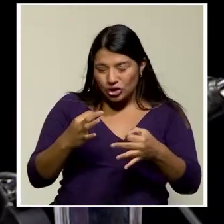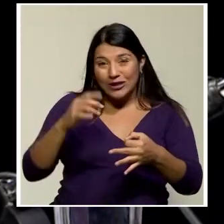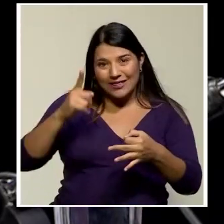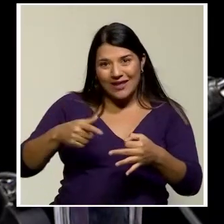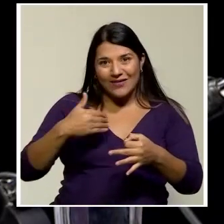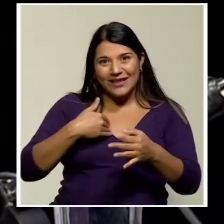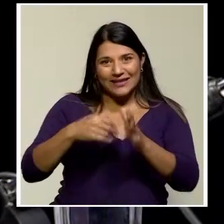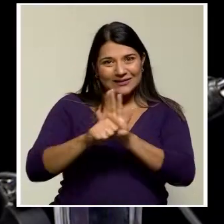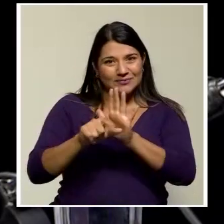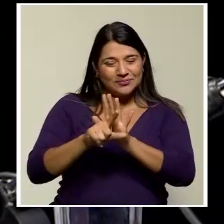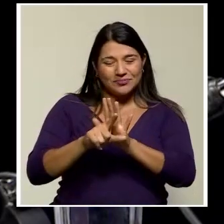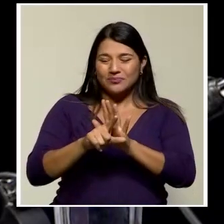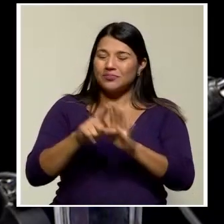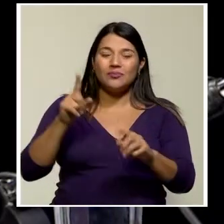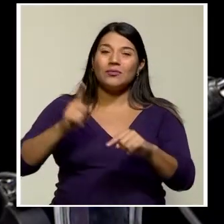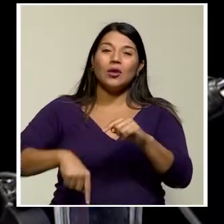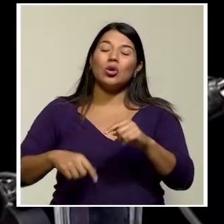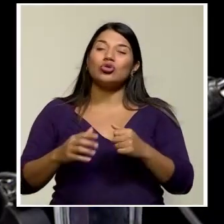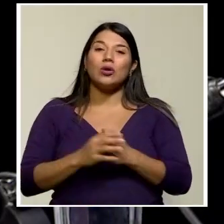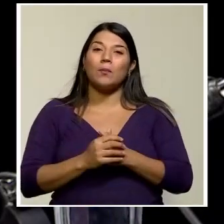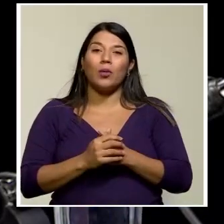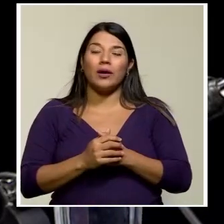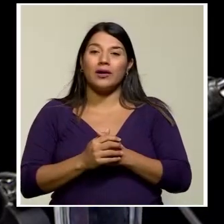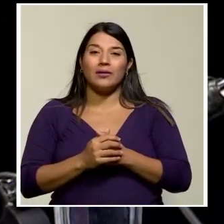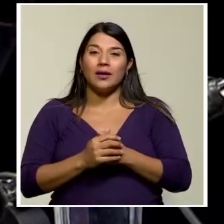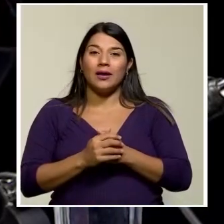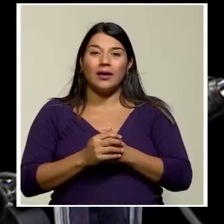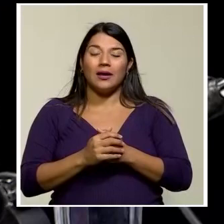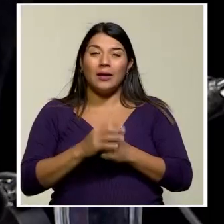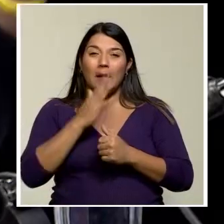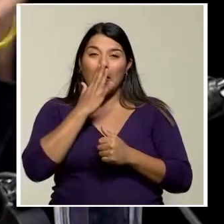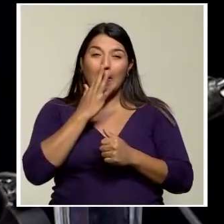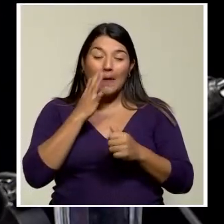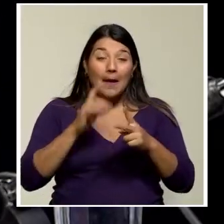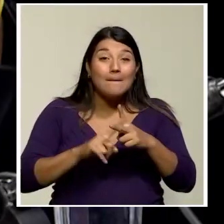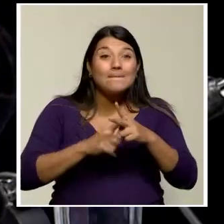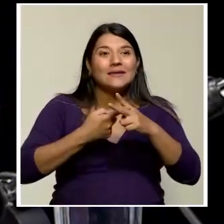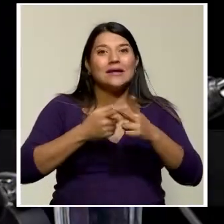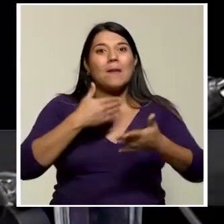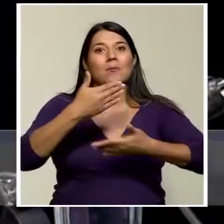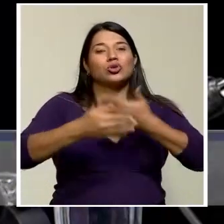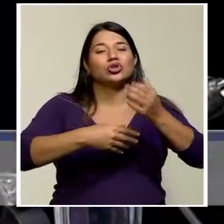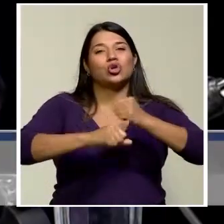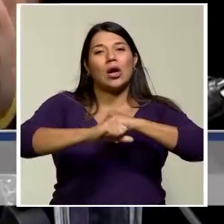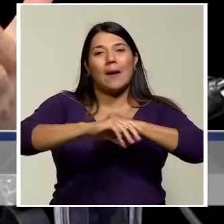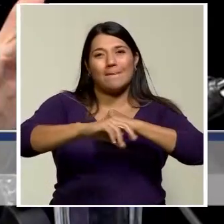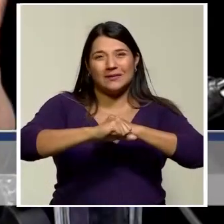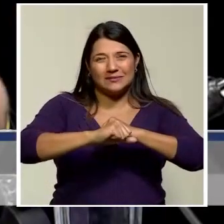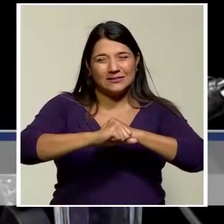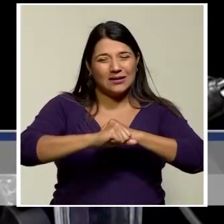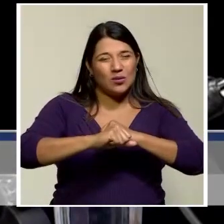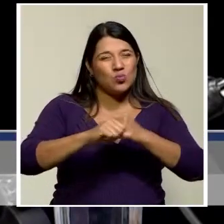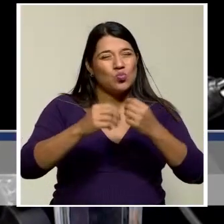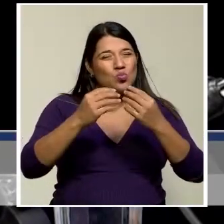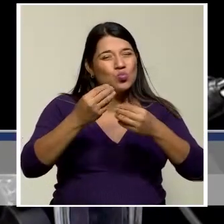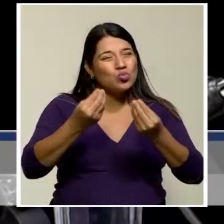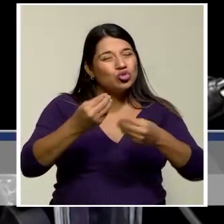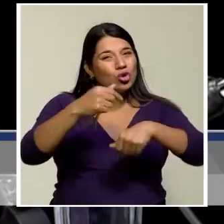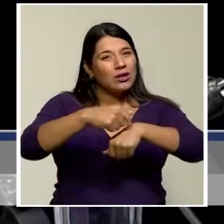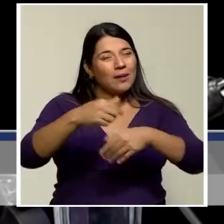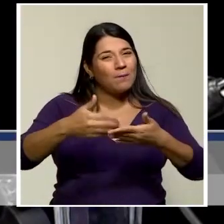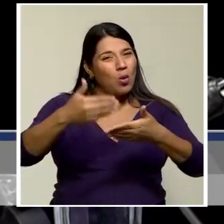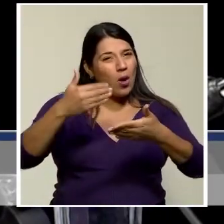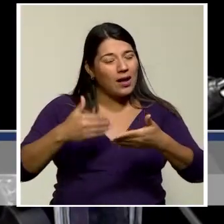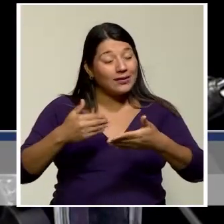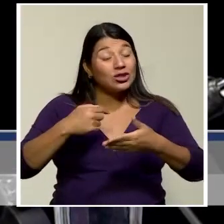Legislativa, no era posible lanzar los fuegos electorales, arrancar la campaña electoral tan prematuramente. Creo